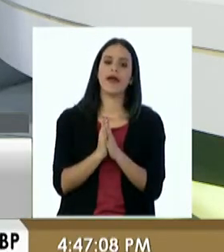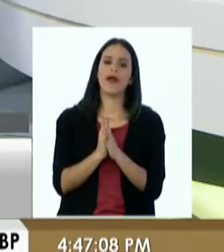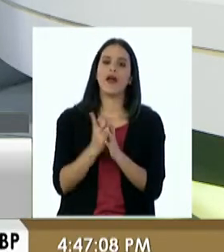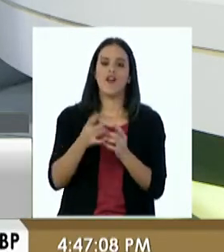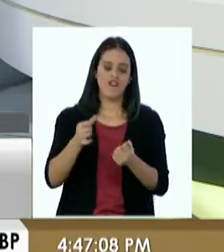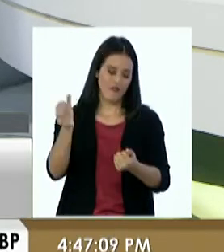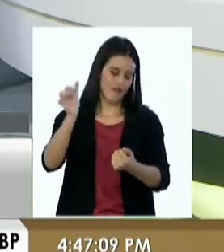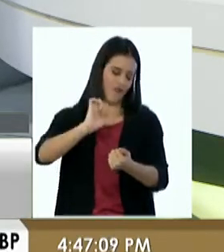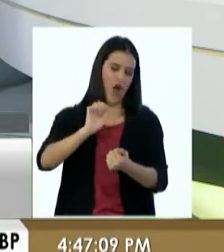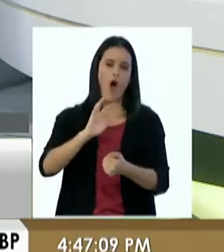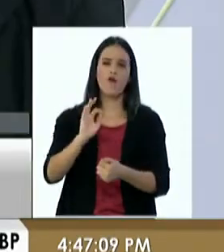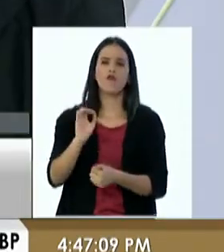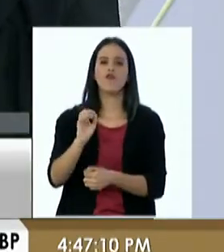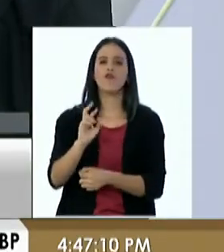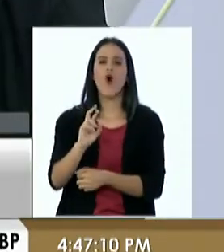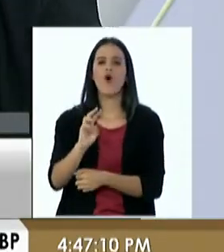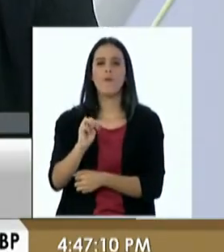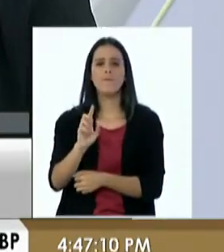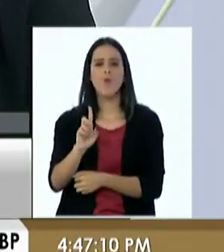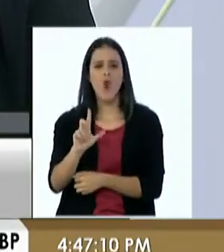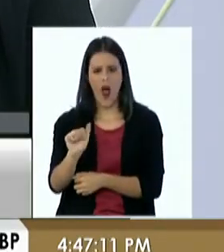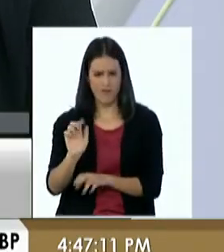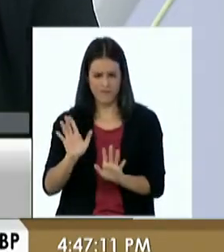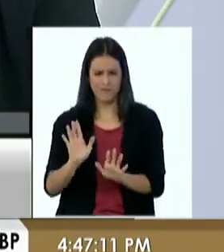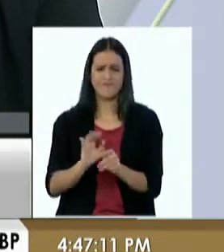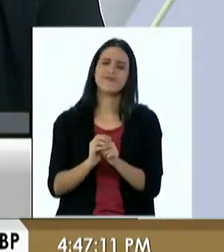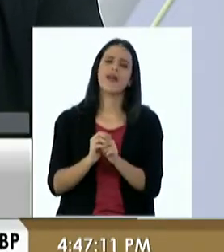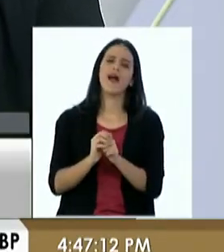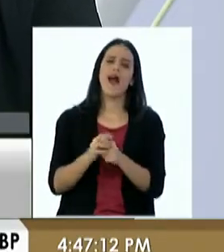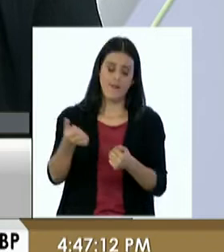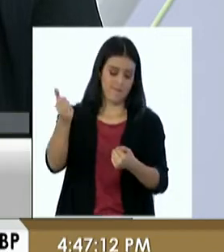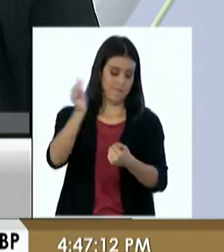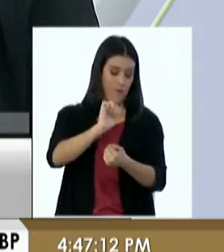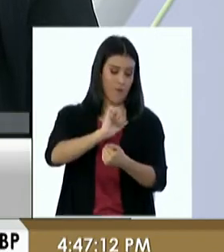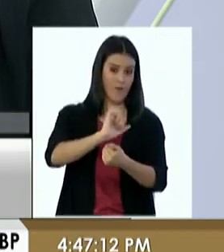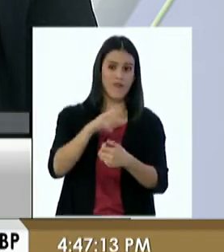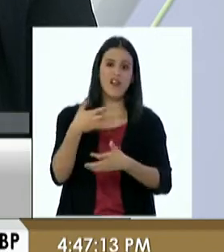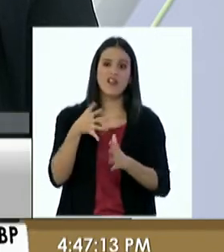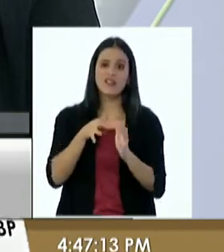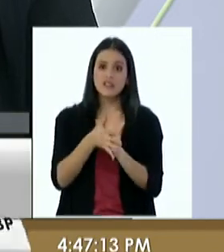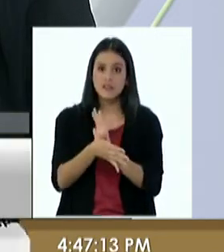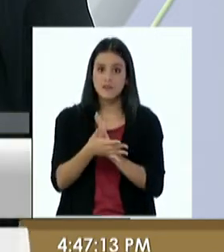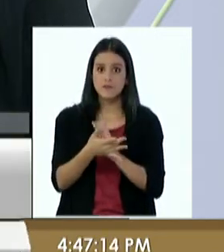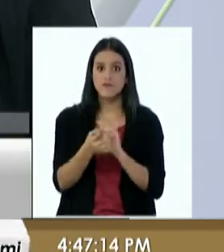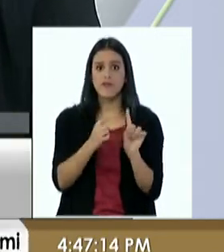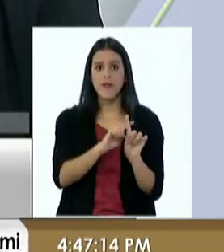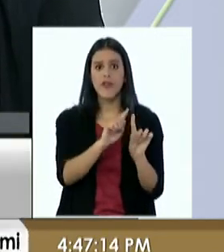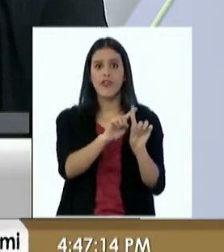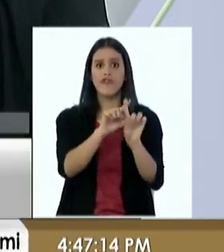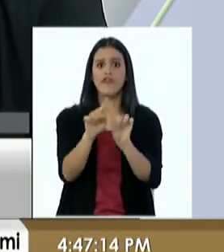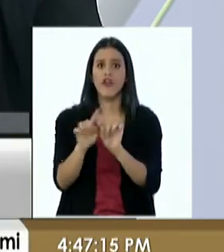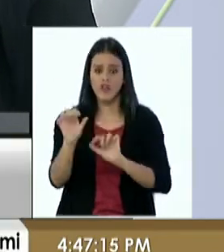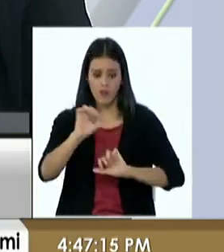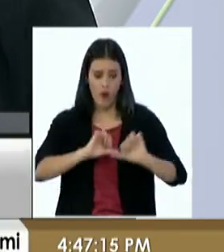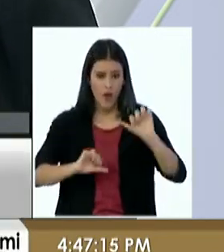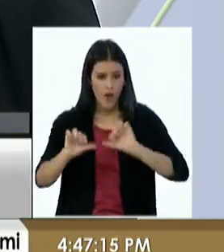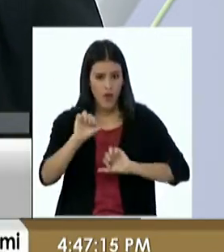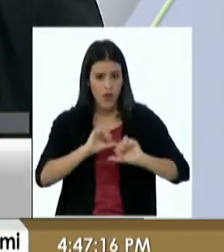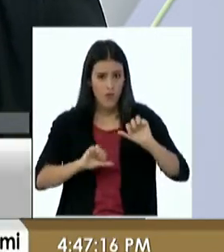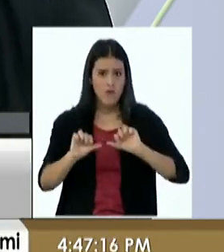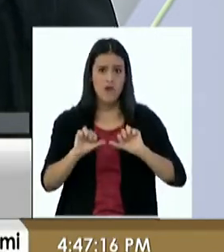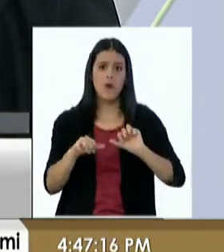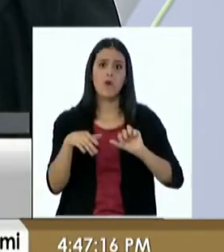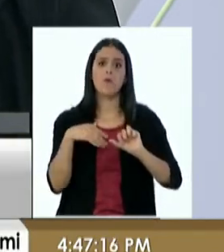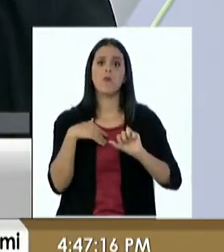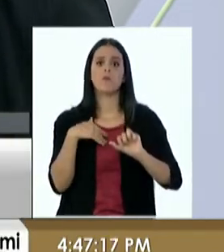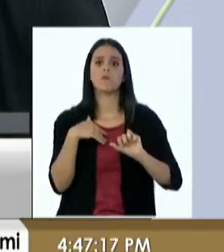no se llama fórmulas infantiles las fórmulas éste tienen ciertas cantidades de sustancias que pueden ser nocivas bien sea